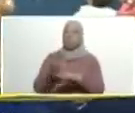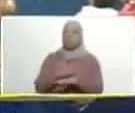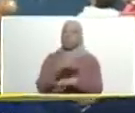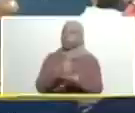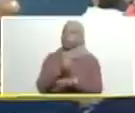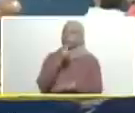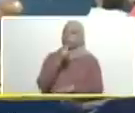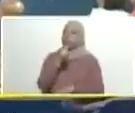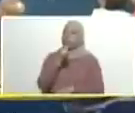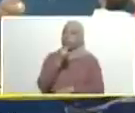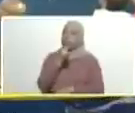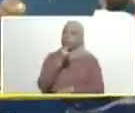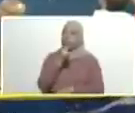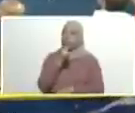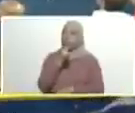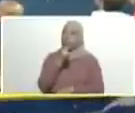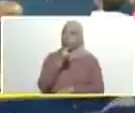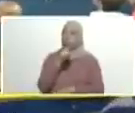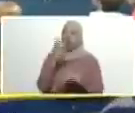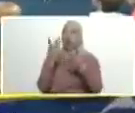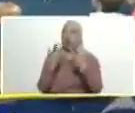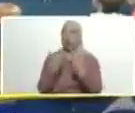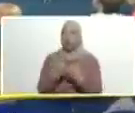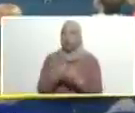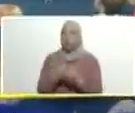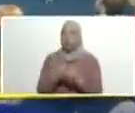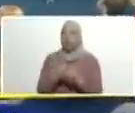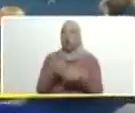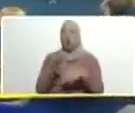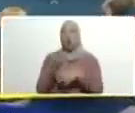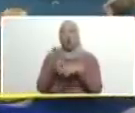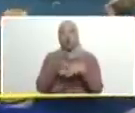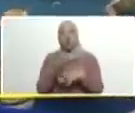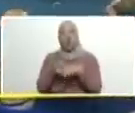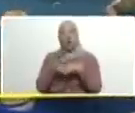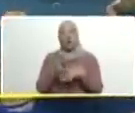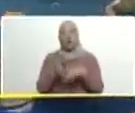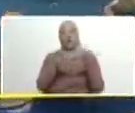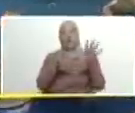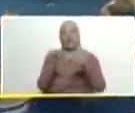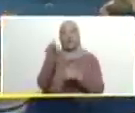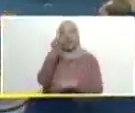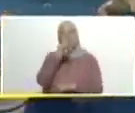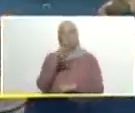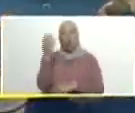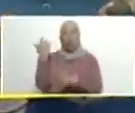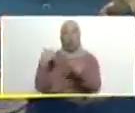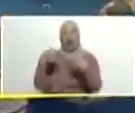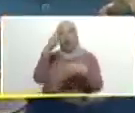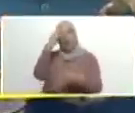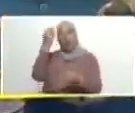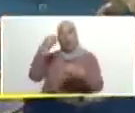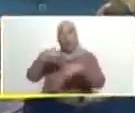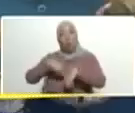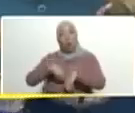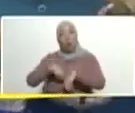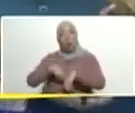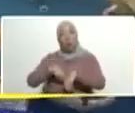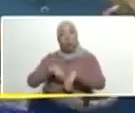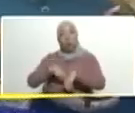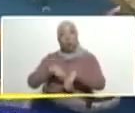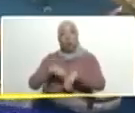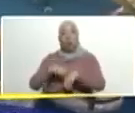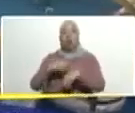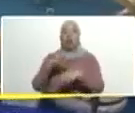petrolera cuando tenemos una protección. En los 70 tuvimos el Acuerdo de San José, que nos dio